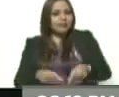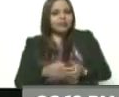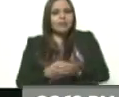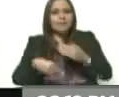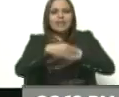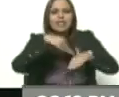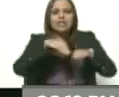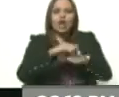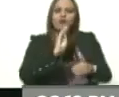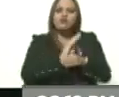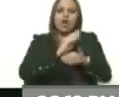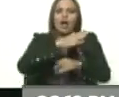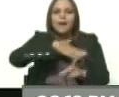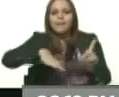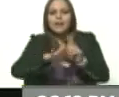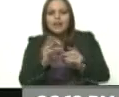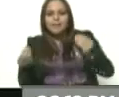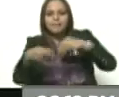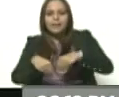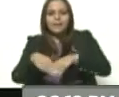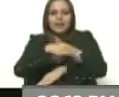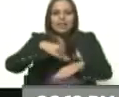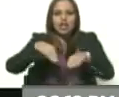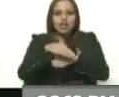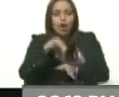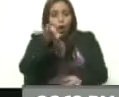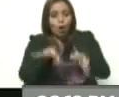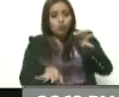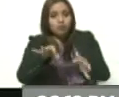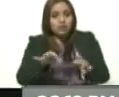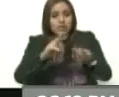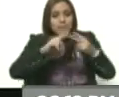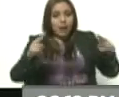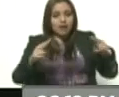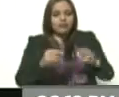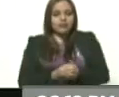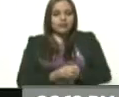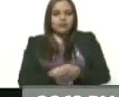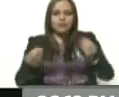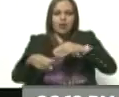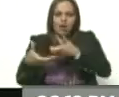de Ecosocialismo, conjuntamente con el Ministerio del Poder Popular y Interior, Justicia y Paz, nuestros bomberos